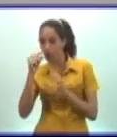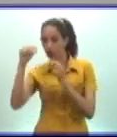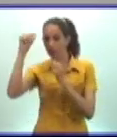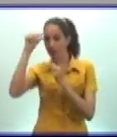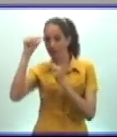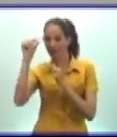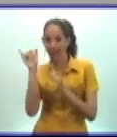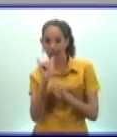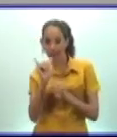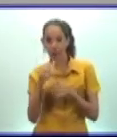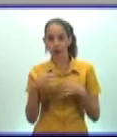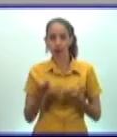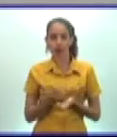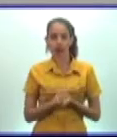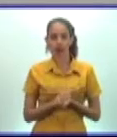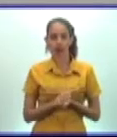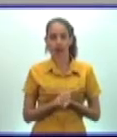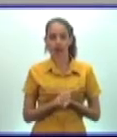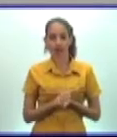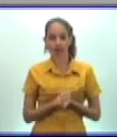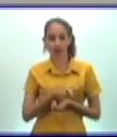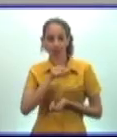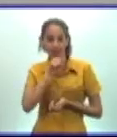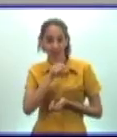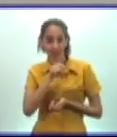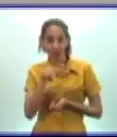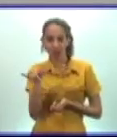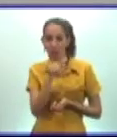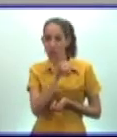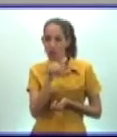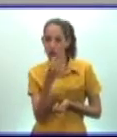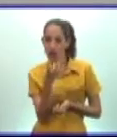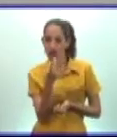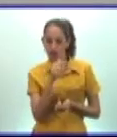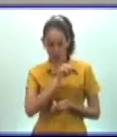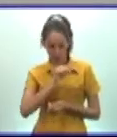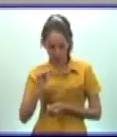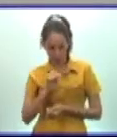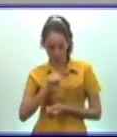Productos de potencias de igual exponente.